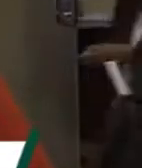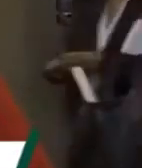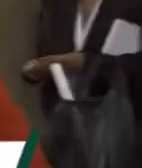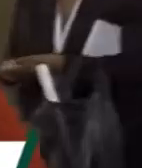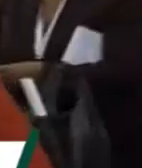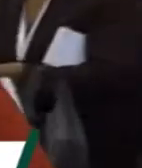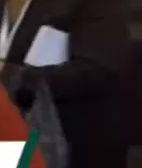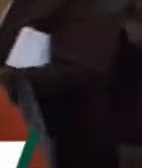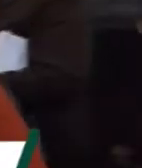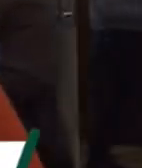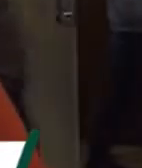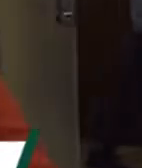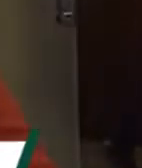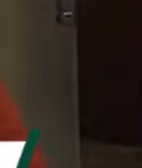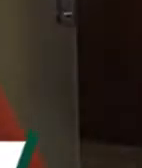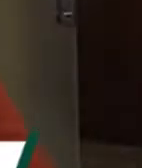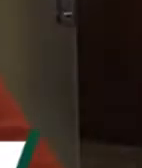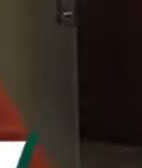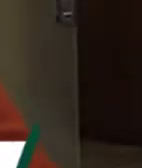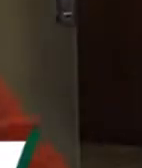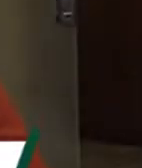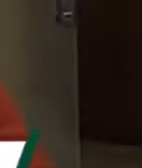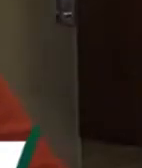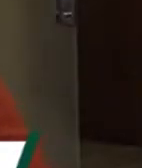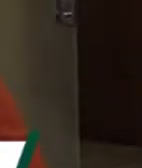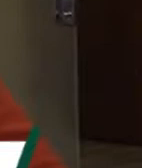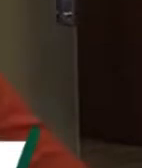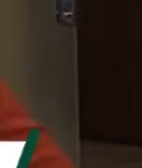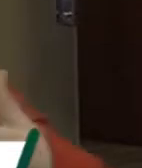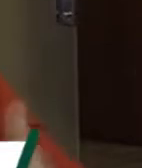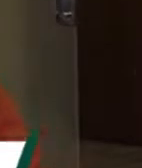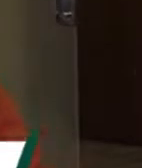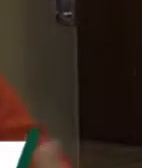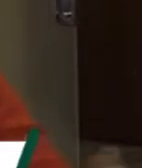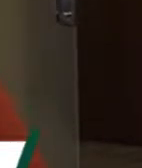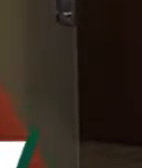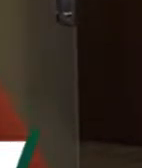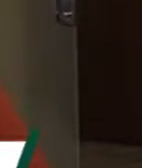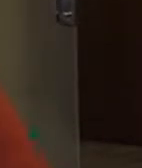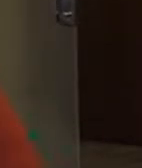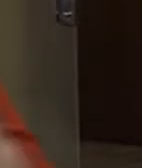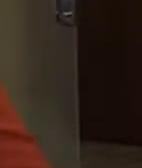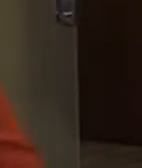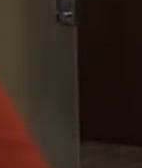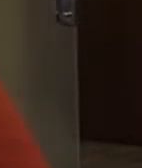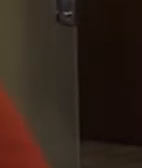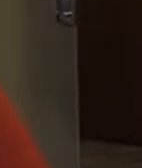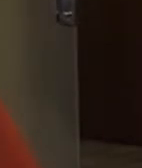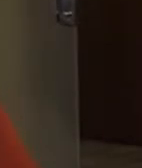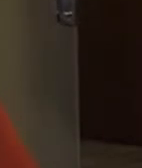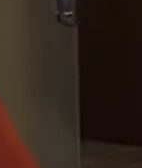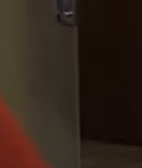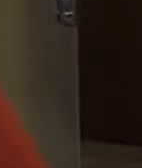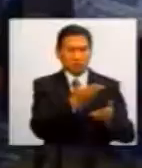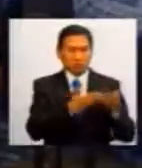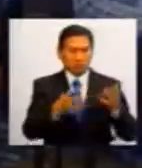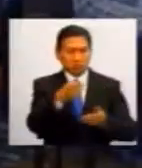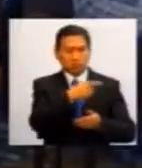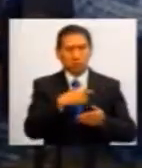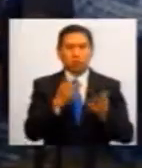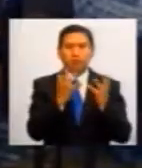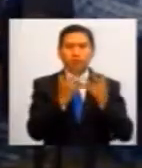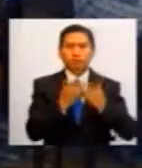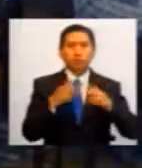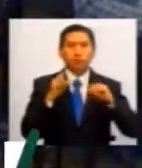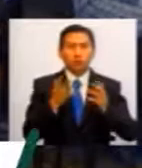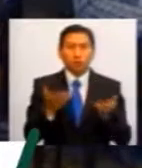reivindicación marítima en algún momento y sobre todo esperamos que esto sea realmente un tema de Estado y un tema de todos los bolivianos y no solo de un partido político. Se